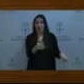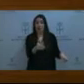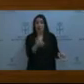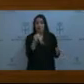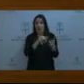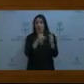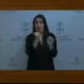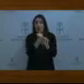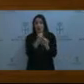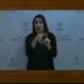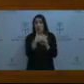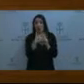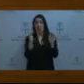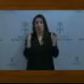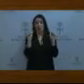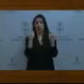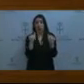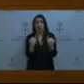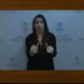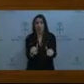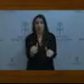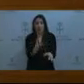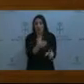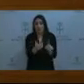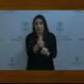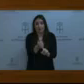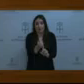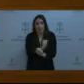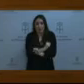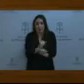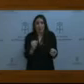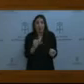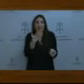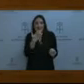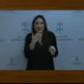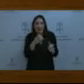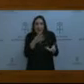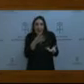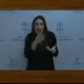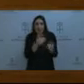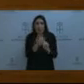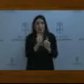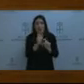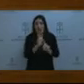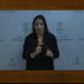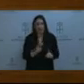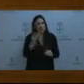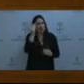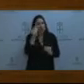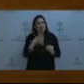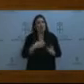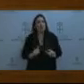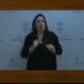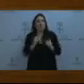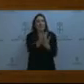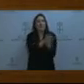prácticamente de no retorno, como no se haga algo ya sobre los mismos. Y creemos que se puede empezar por preparar un informe